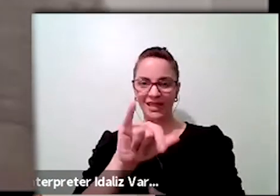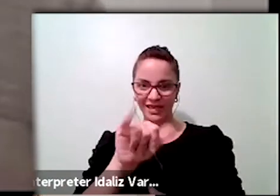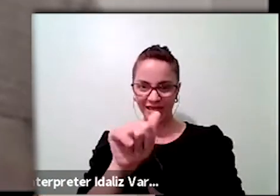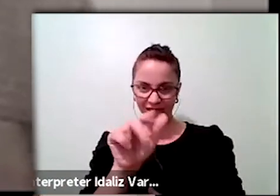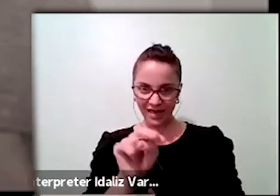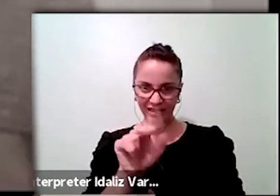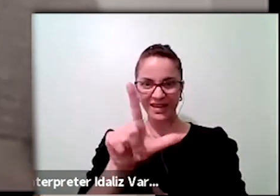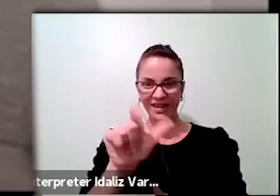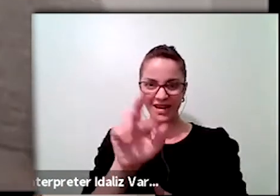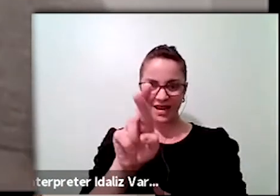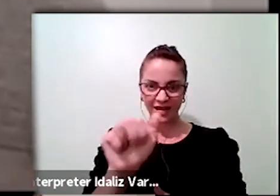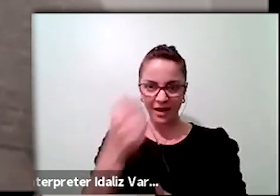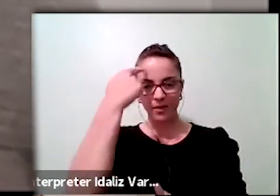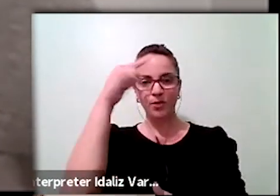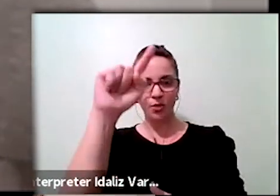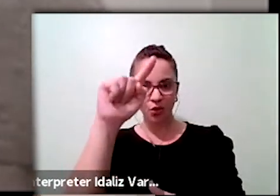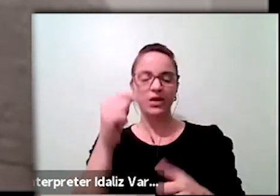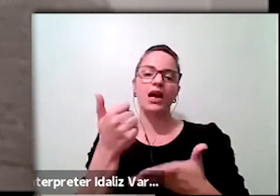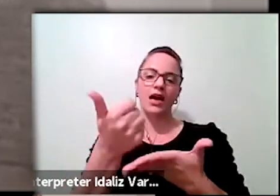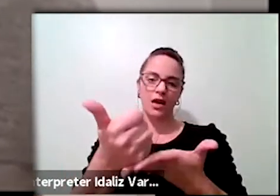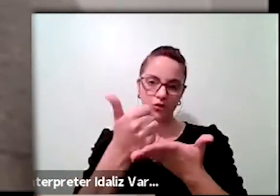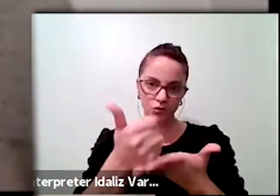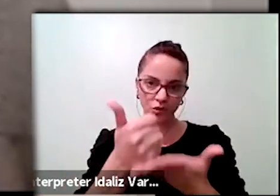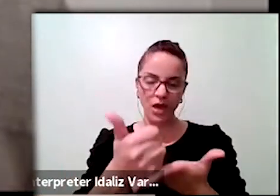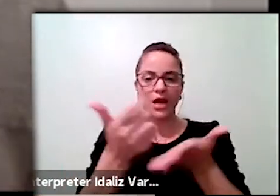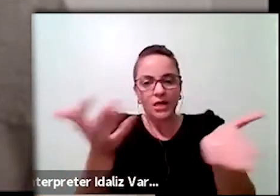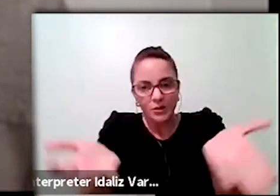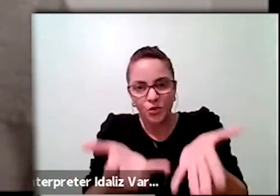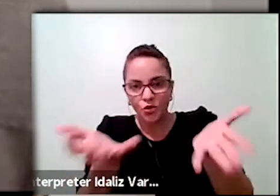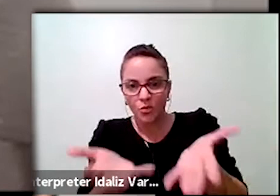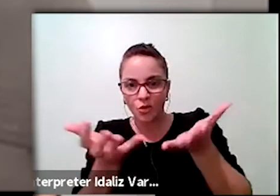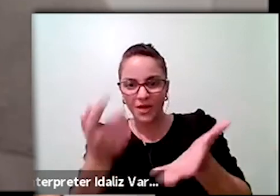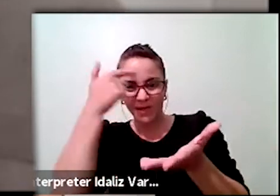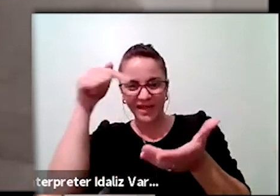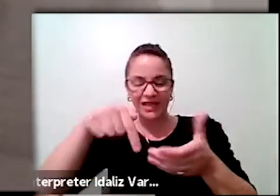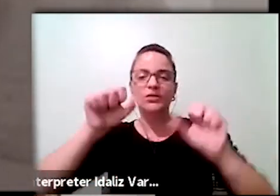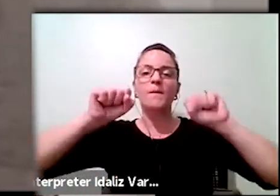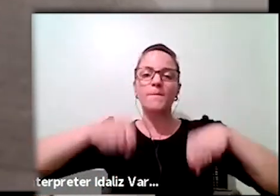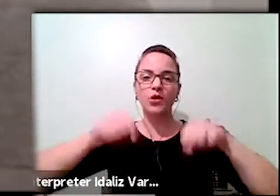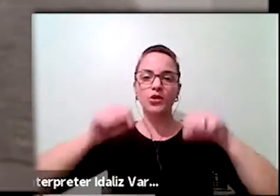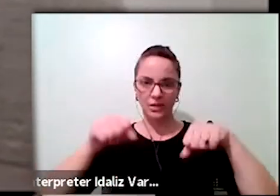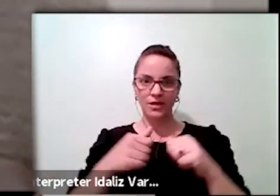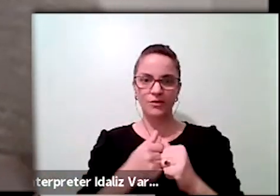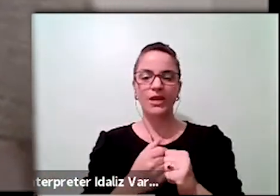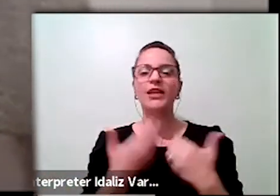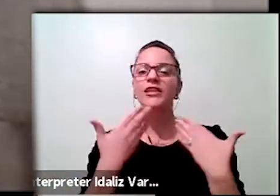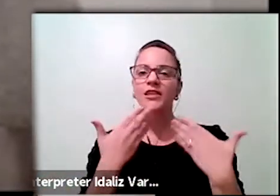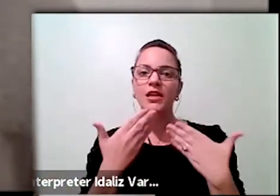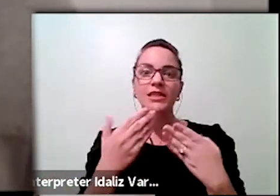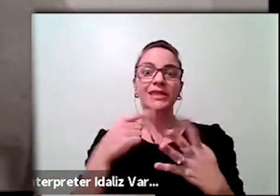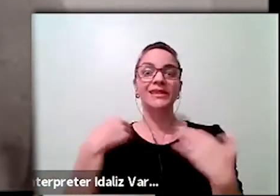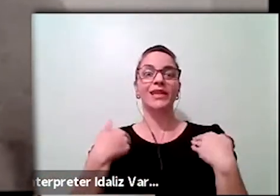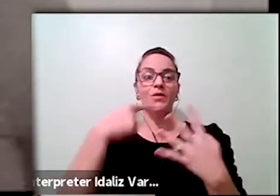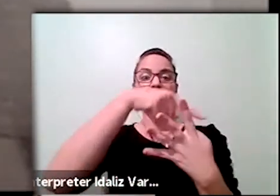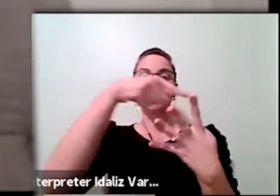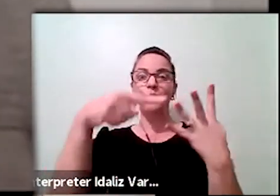por definitivamente ayudar a que este encuentro fuera una realidad. Los cuatro panelistas